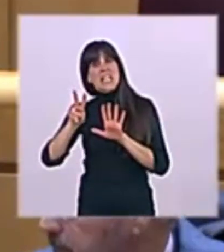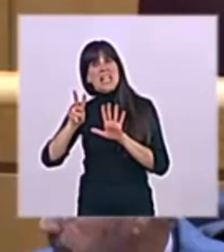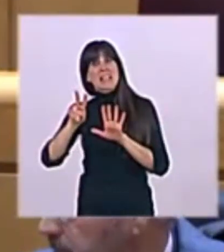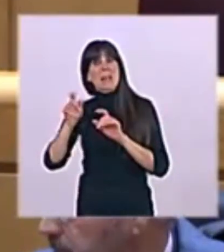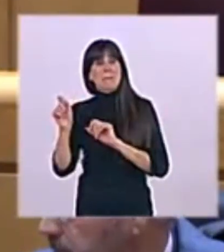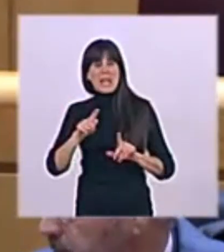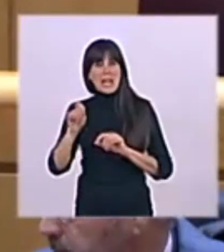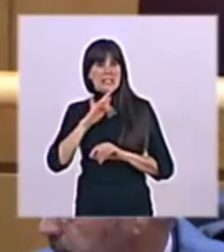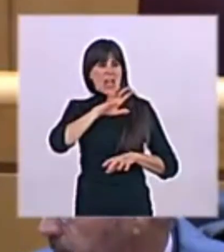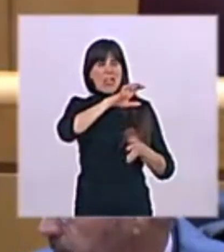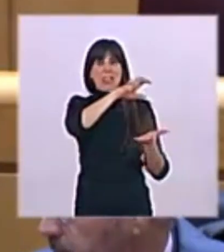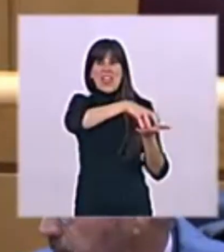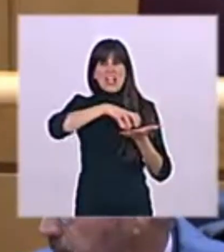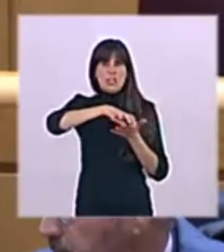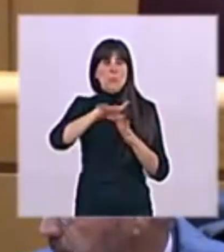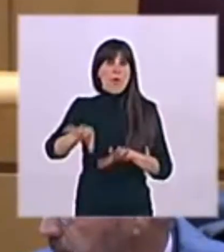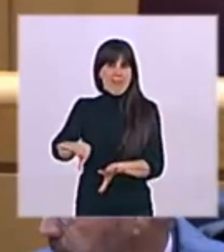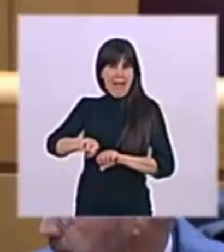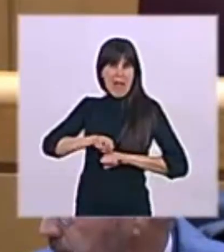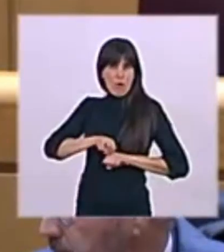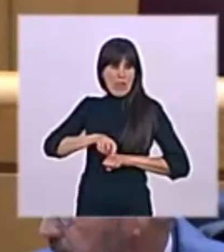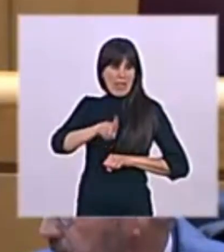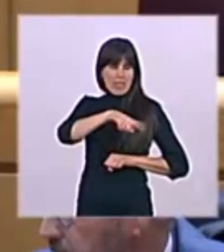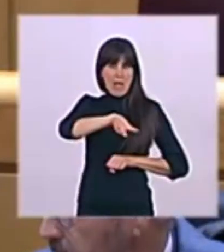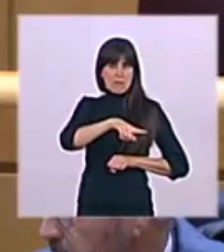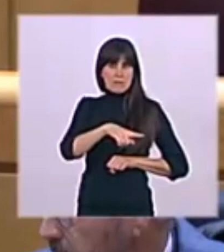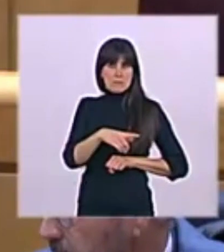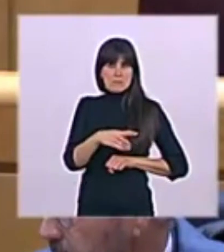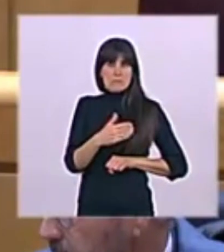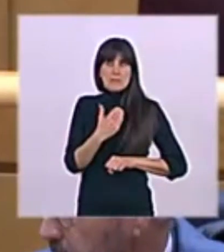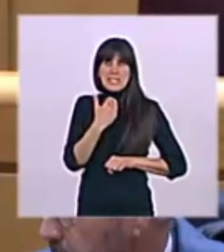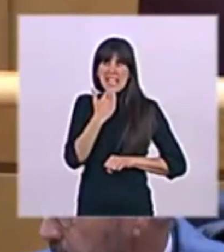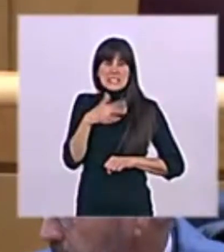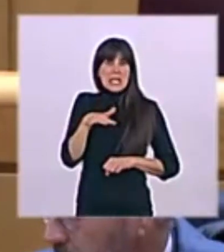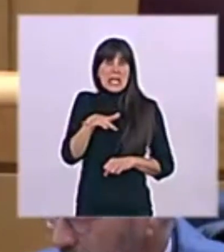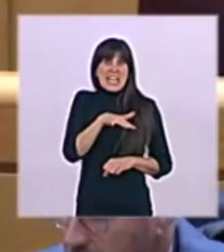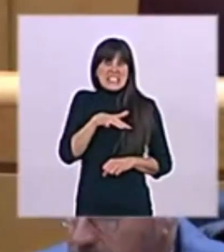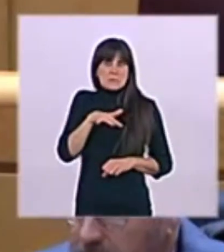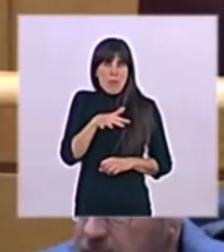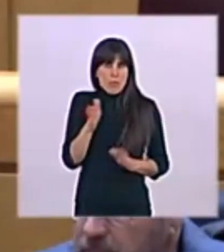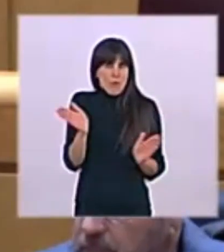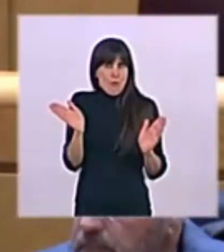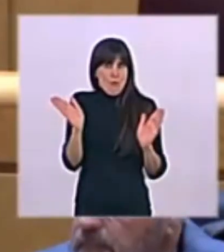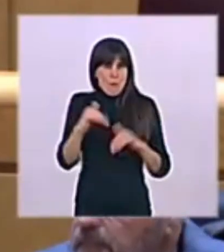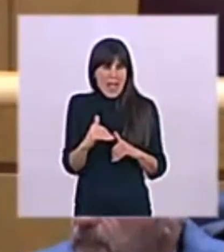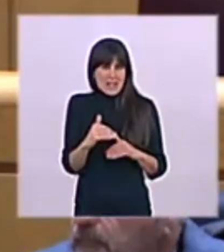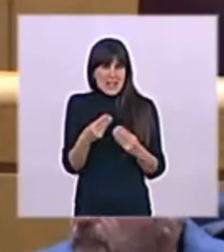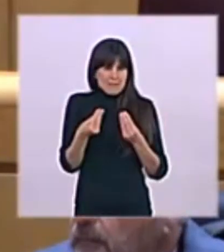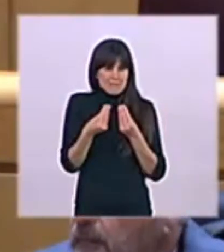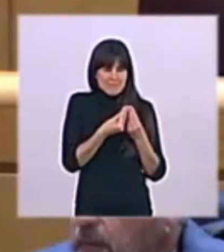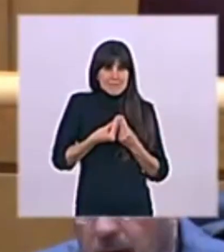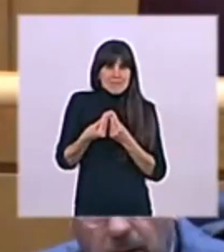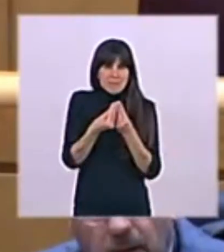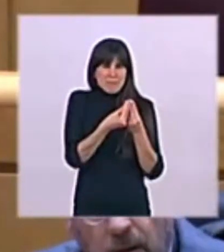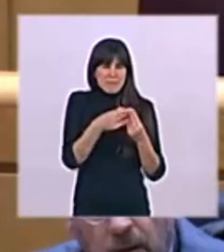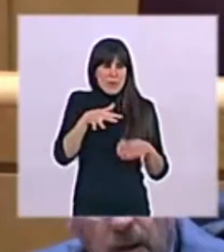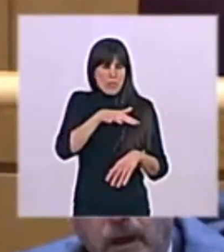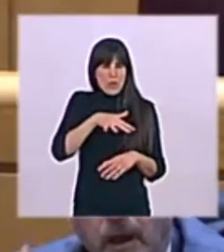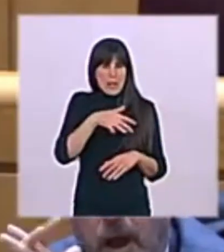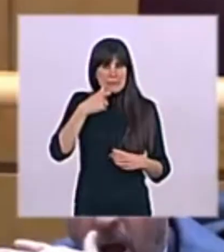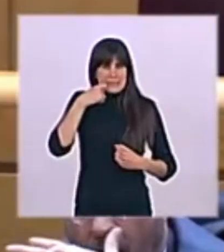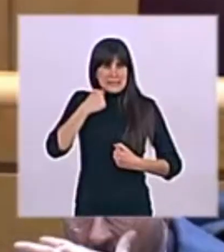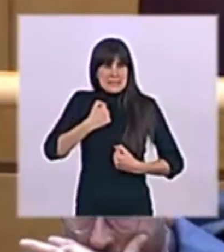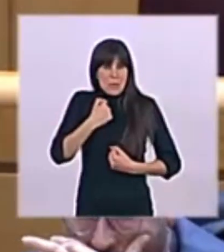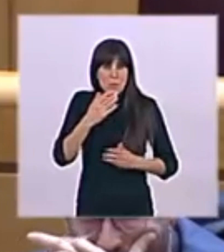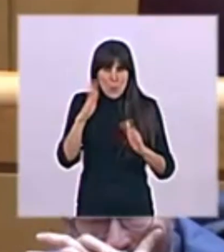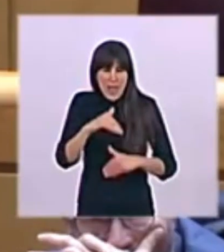acolmeraciones Sin espacios Espacios insalubres Inhabitables Inseguridad para ellos Y también para las